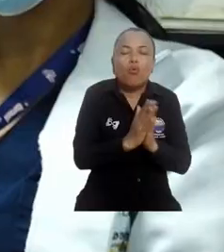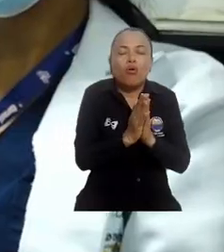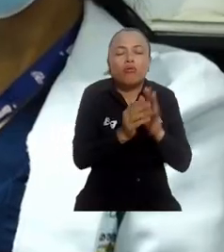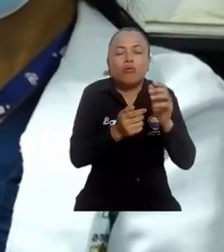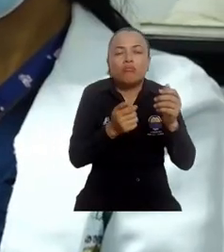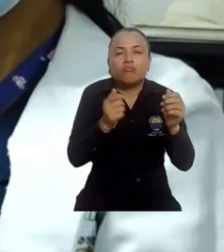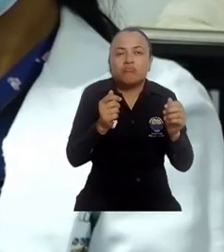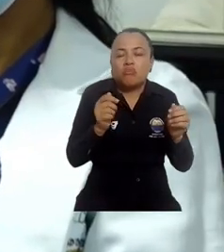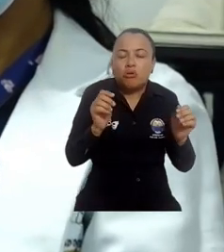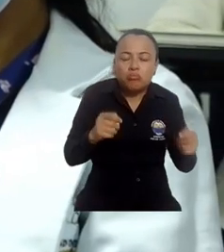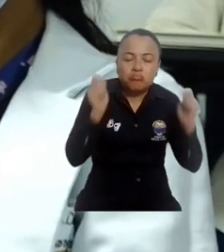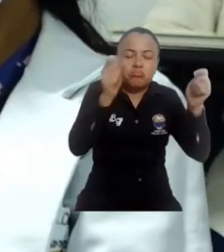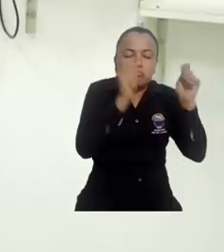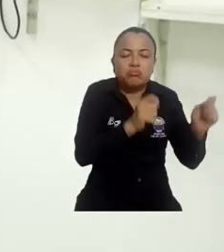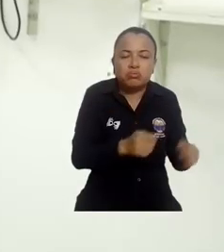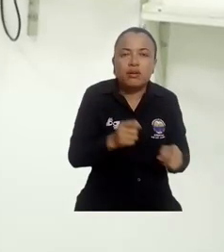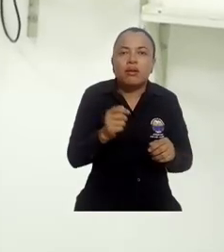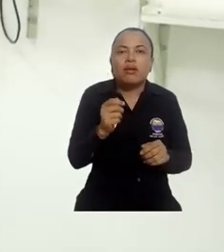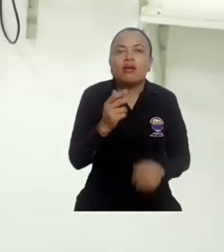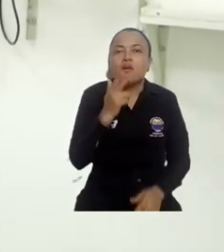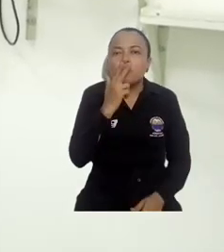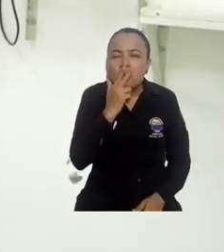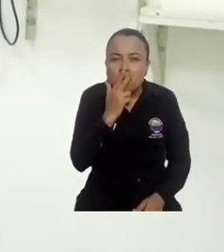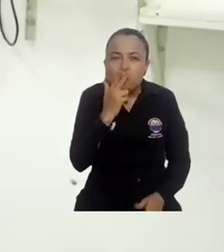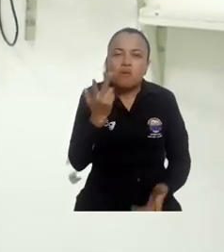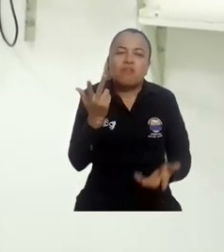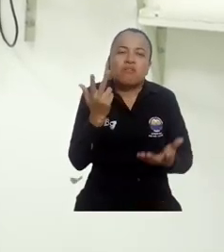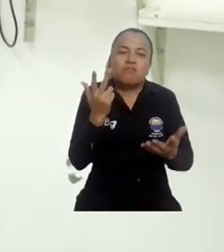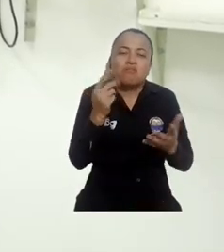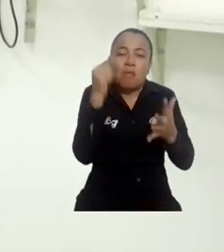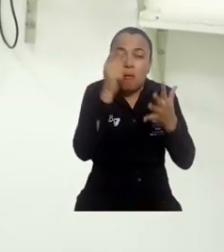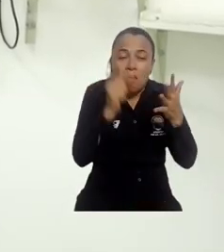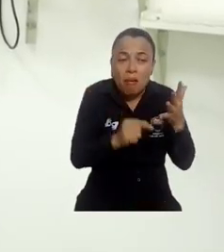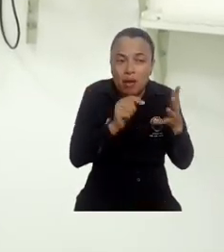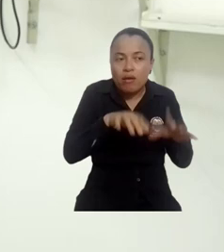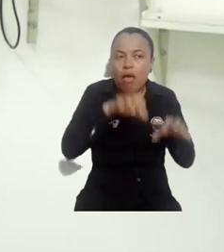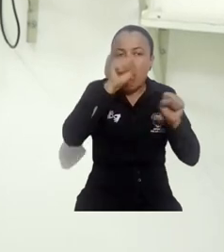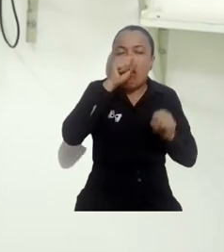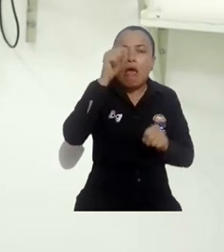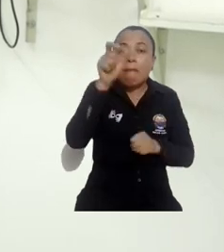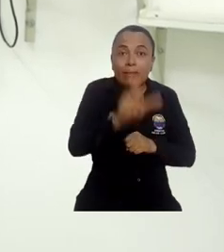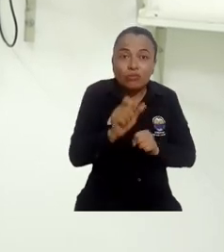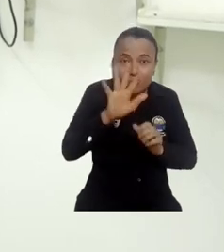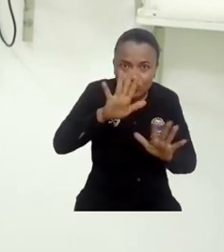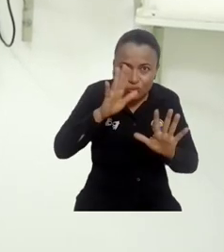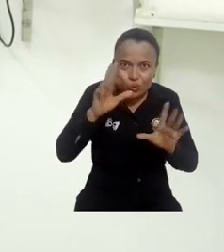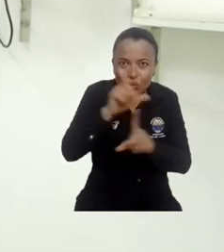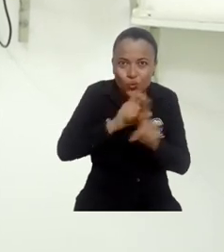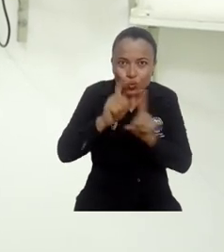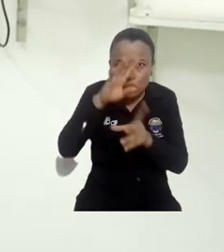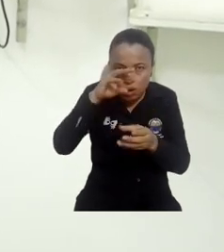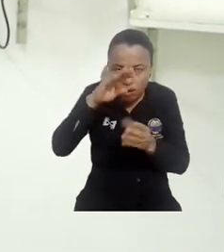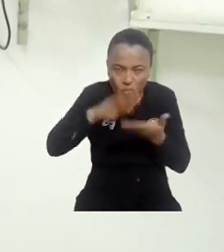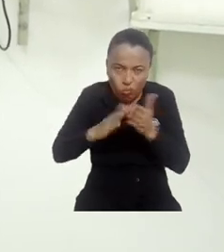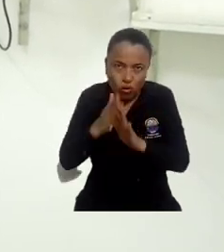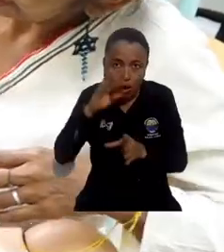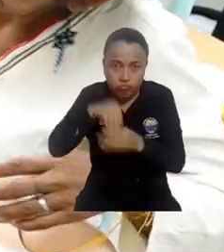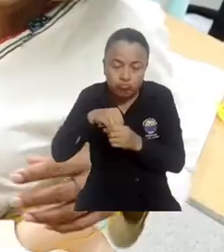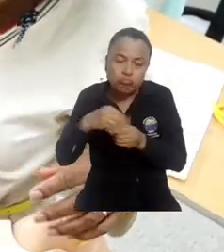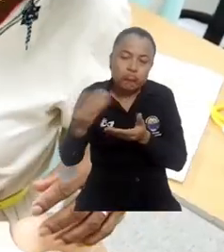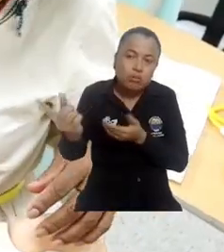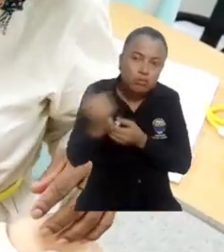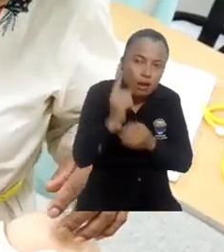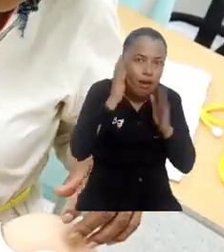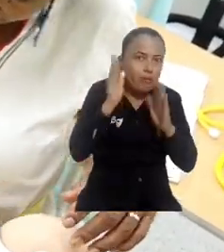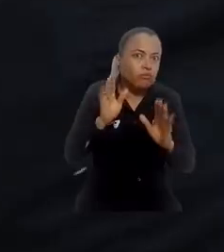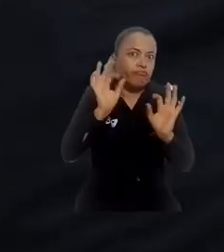oración, los sobos con el tabaco, que me parece muy provechoso incluirlas en nuestra práctica cuando nos llegue una persona que pues haga parte de esta comunidad. A lo